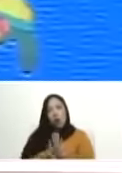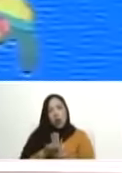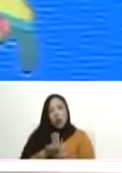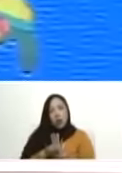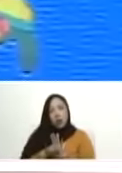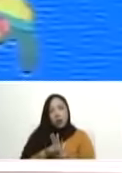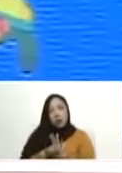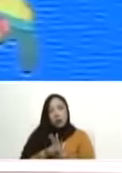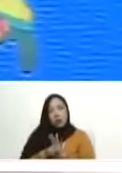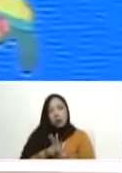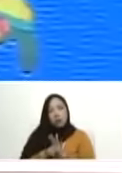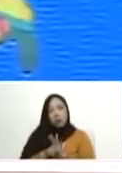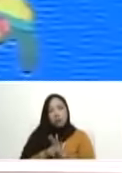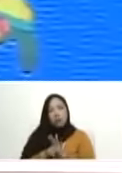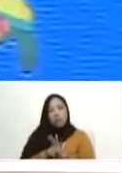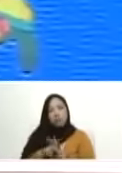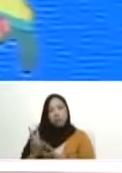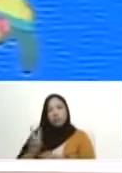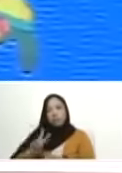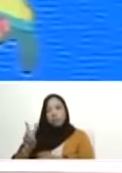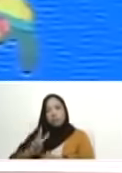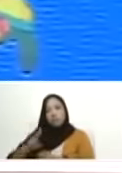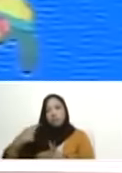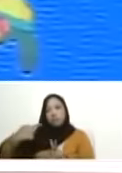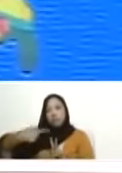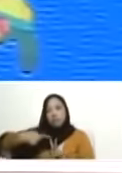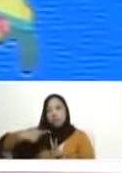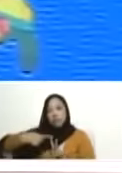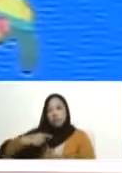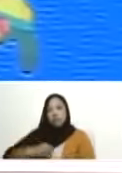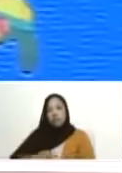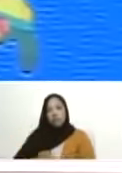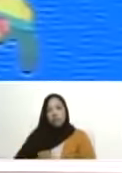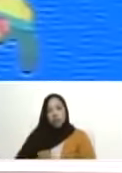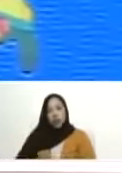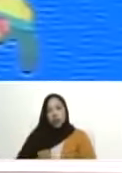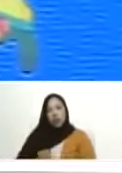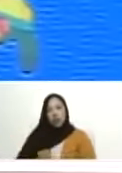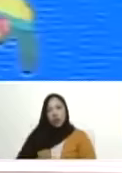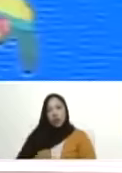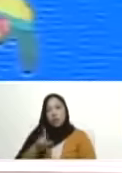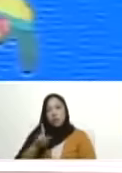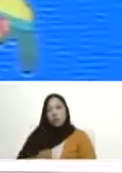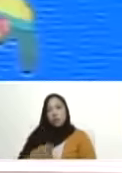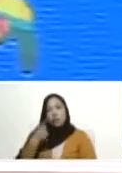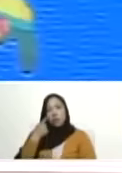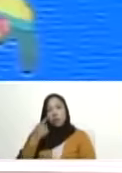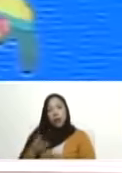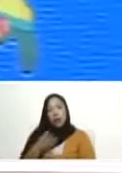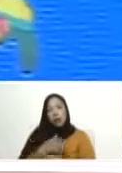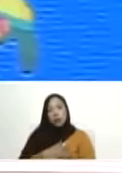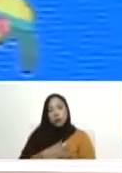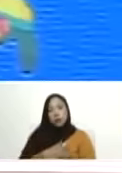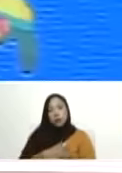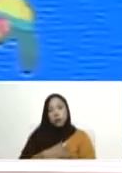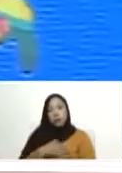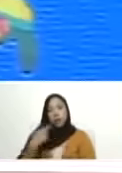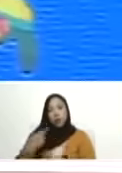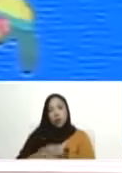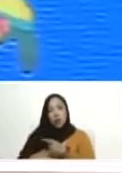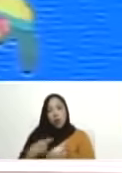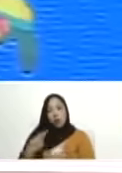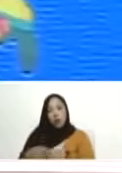a las venezolanas y a los venezolanos. Como usted también bien dice, la gota que rebosó el